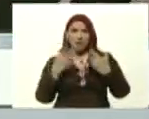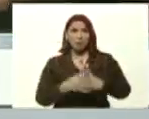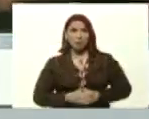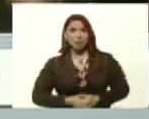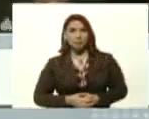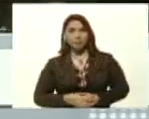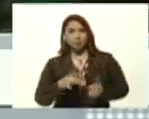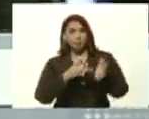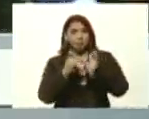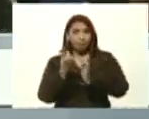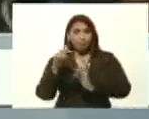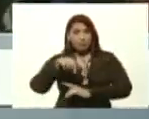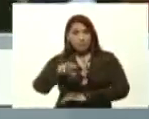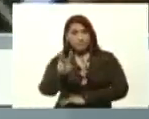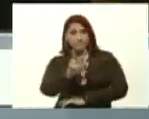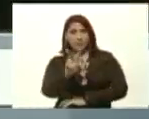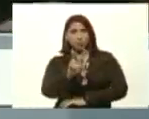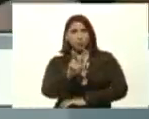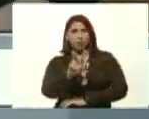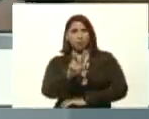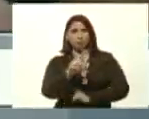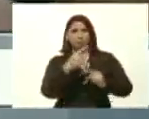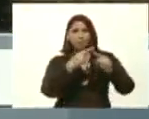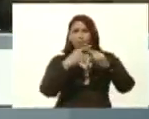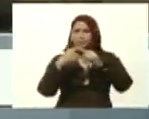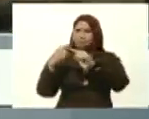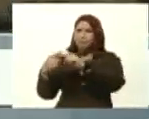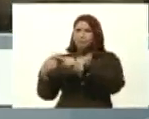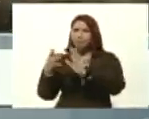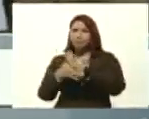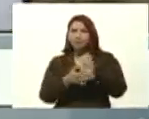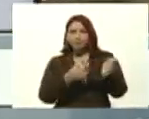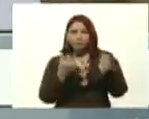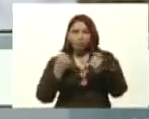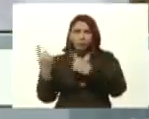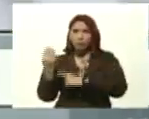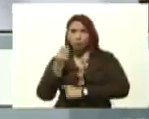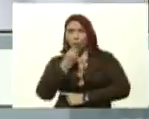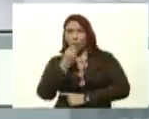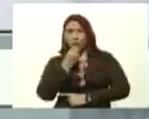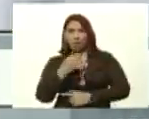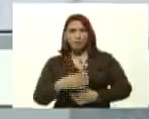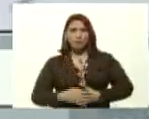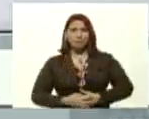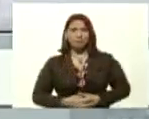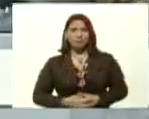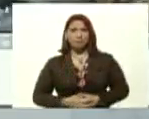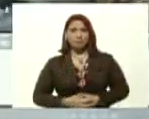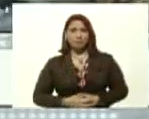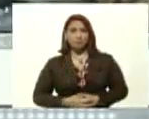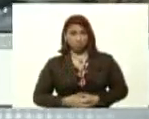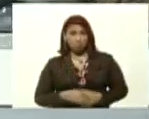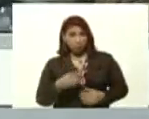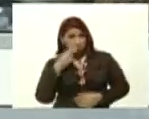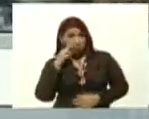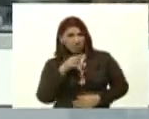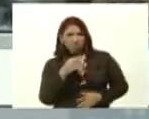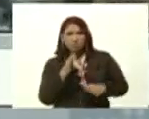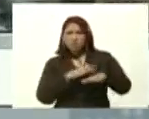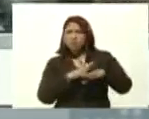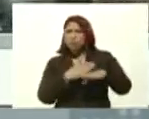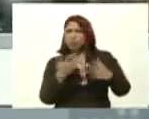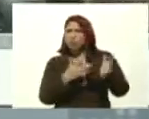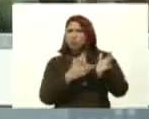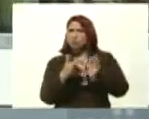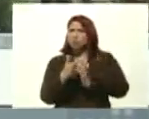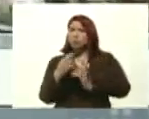de Cristo en Venezuela, la multiplicación del alimento. ¿Se dan cuenta por qué es cristiano?